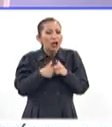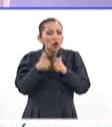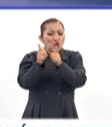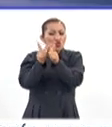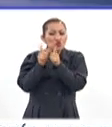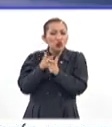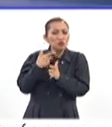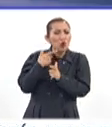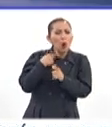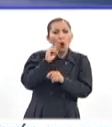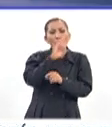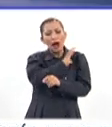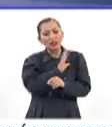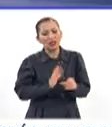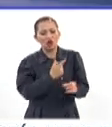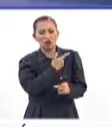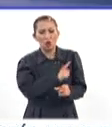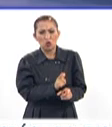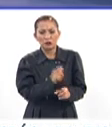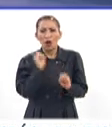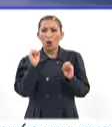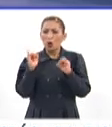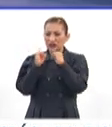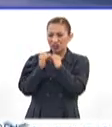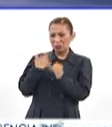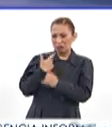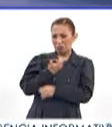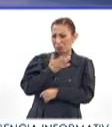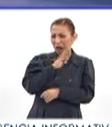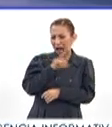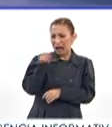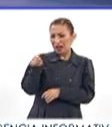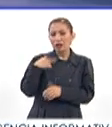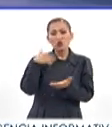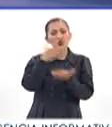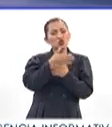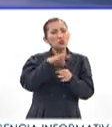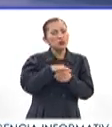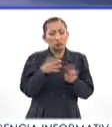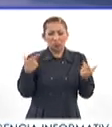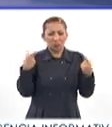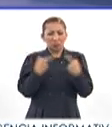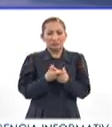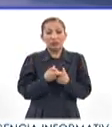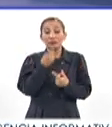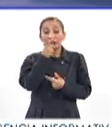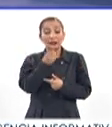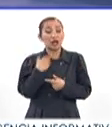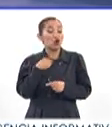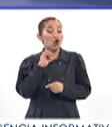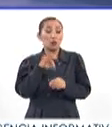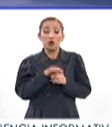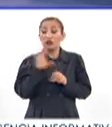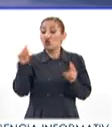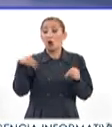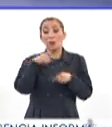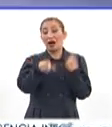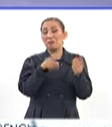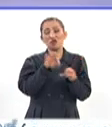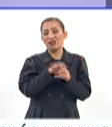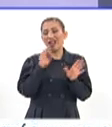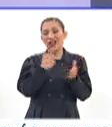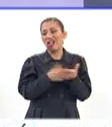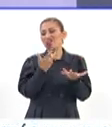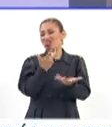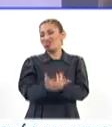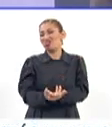partidos políticos o candidatos, ¿no? O algunas instituciones y puedas ir a ejercer tu voto? Por lo regular, lo que siempre dicen es no votes, ¿no? No vayas